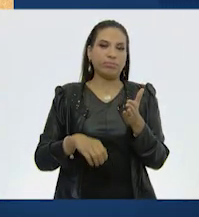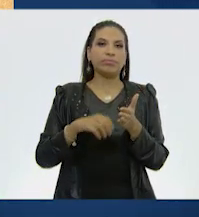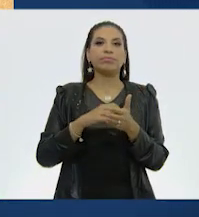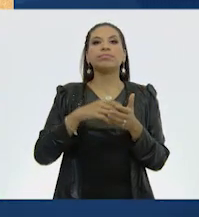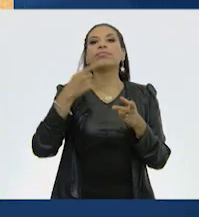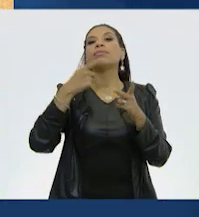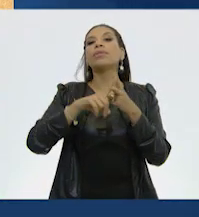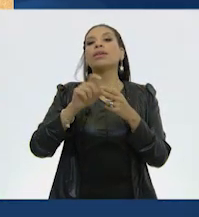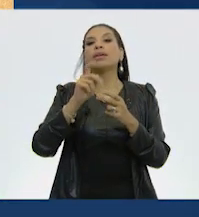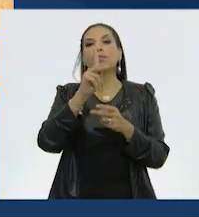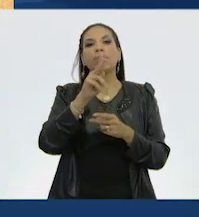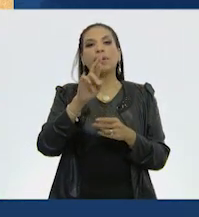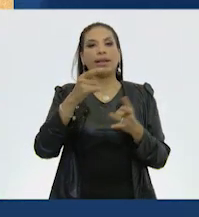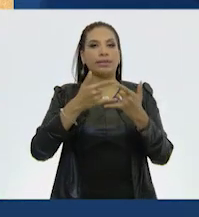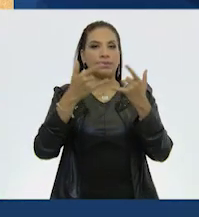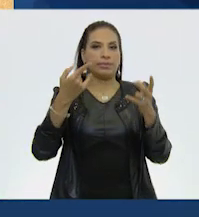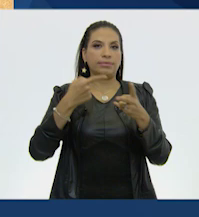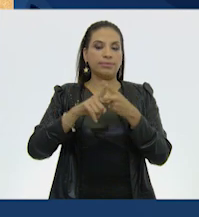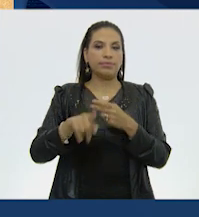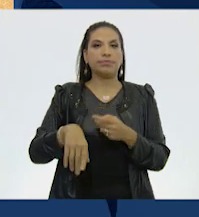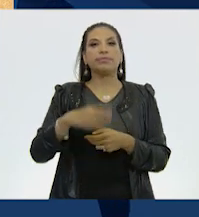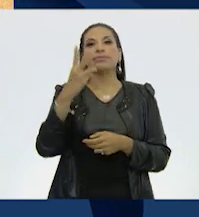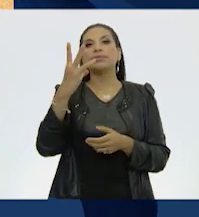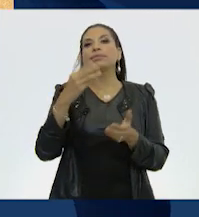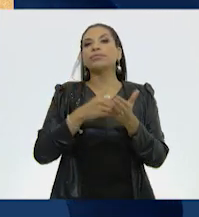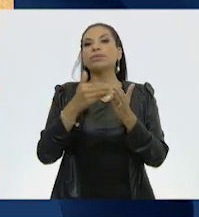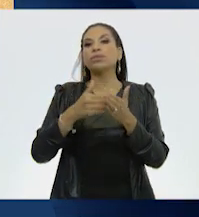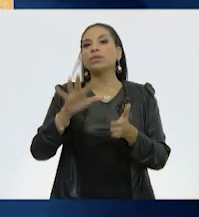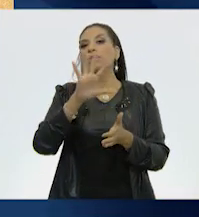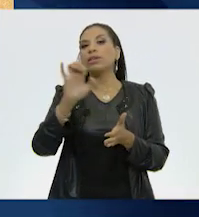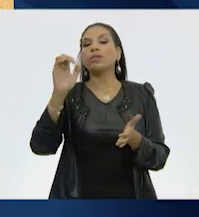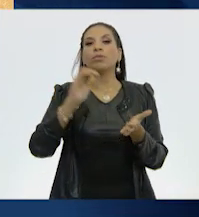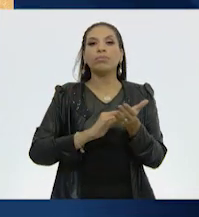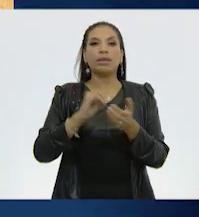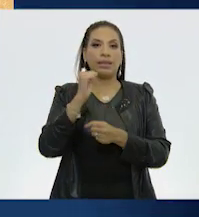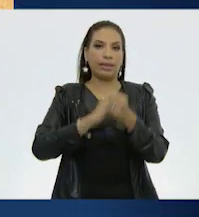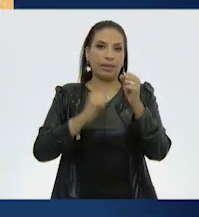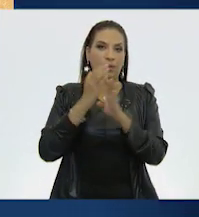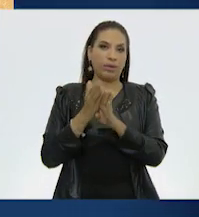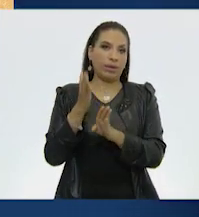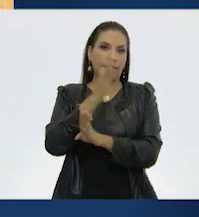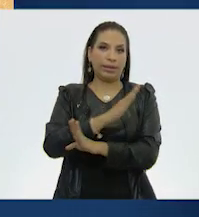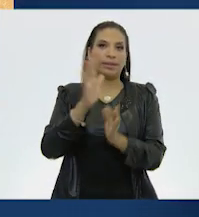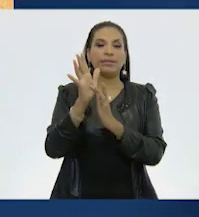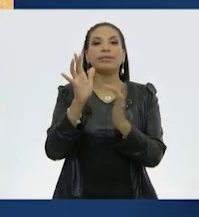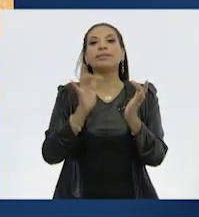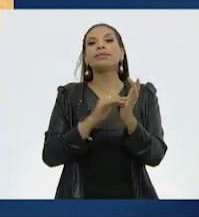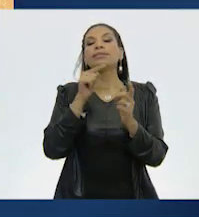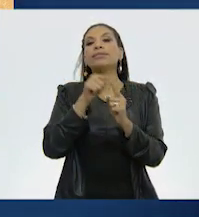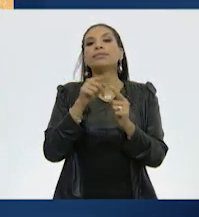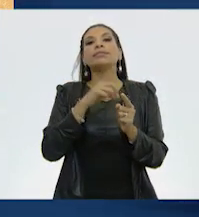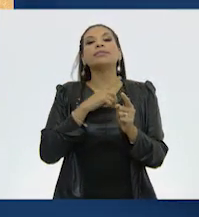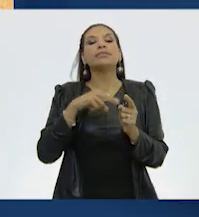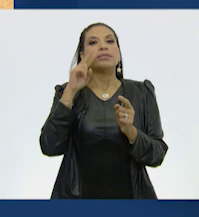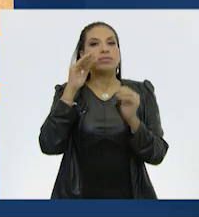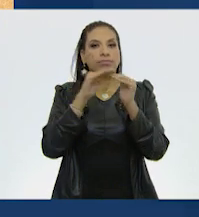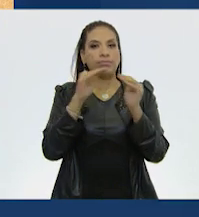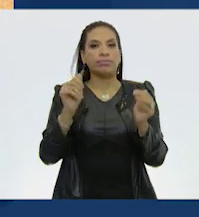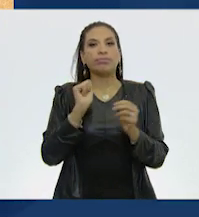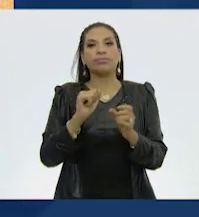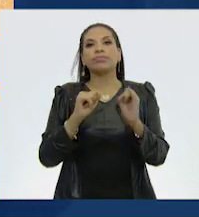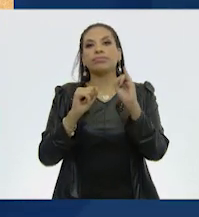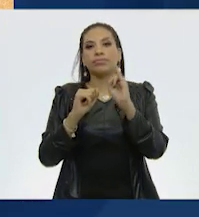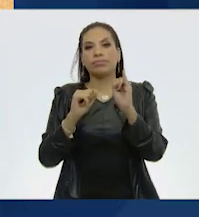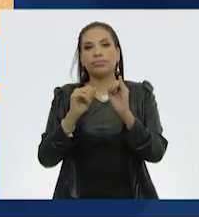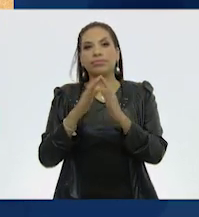el inicio de la prehistoria ocurrió hace 3.500.000 años antes de Cristo, nos tenemos que ubicar del lado